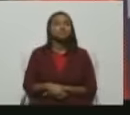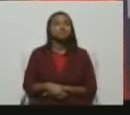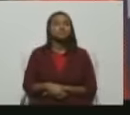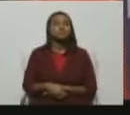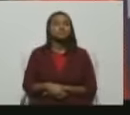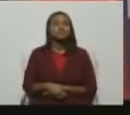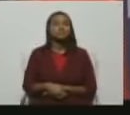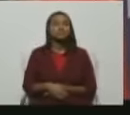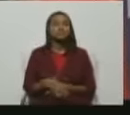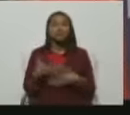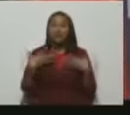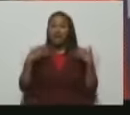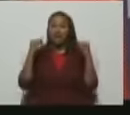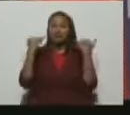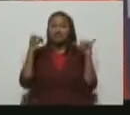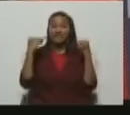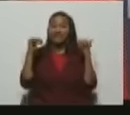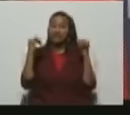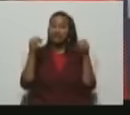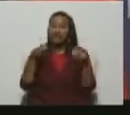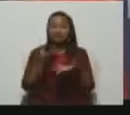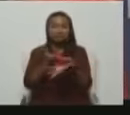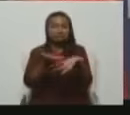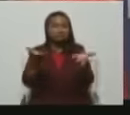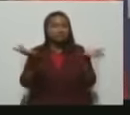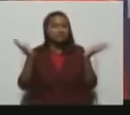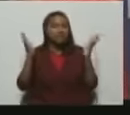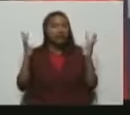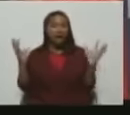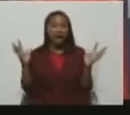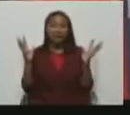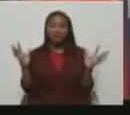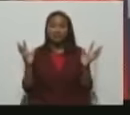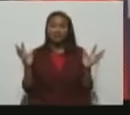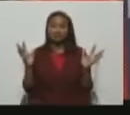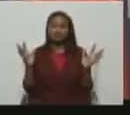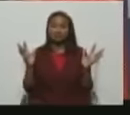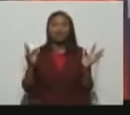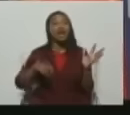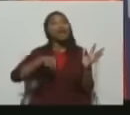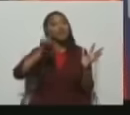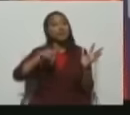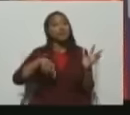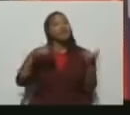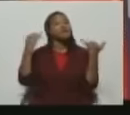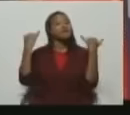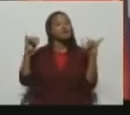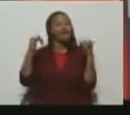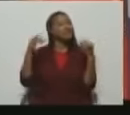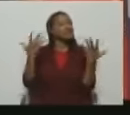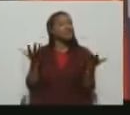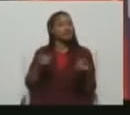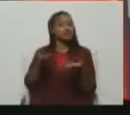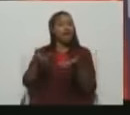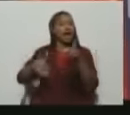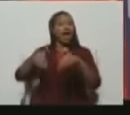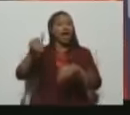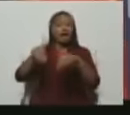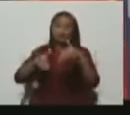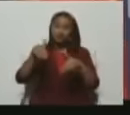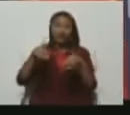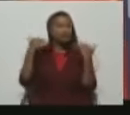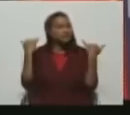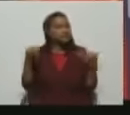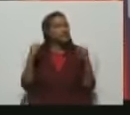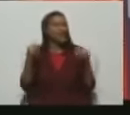La fiesta es grande, es también fiesta electoral, fiesta de la